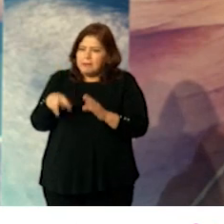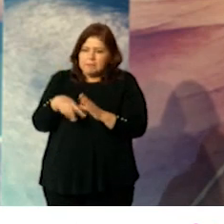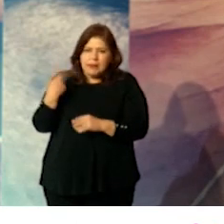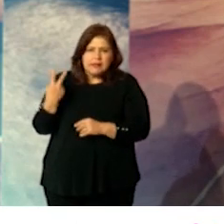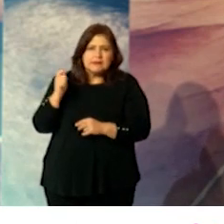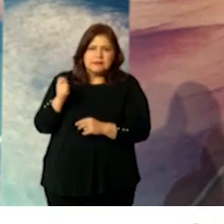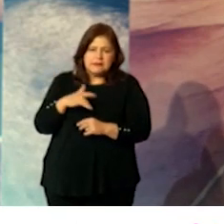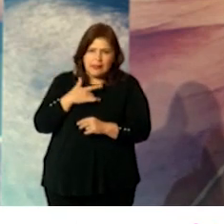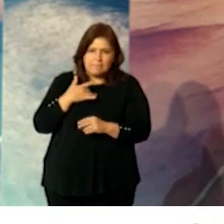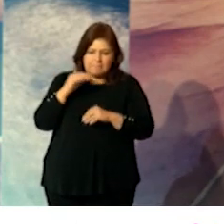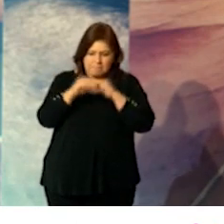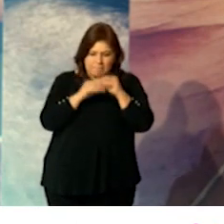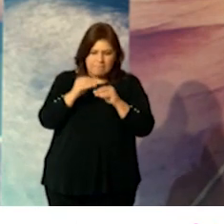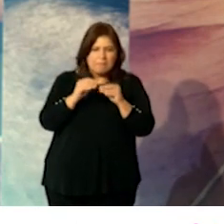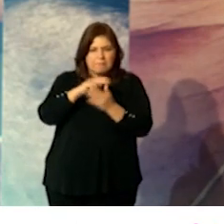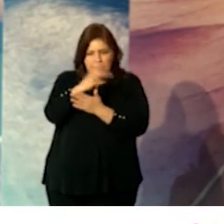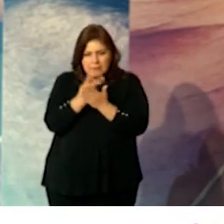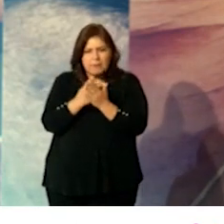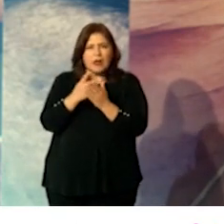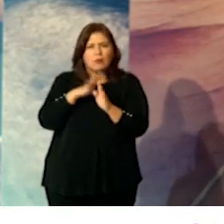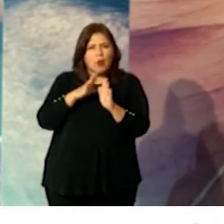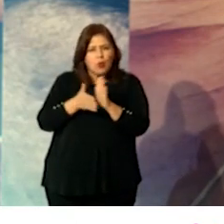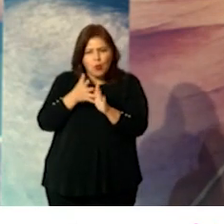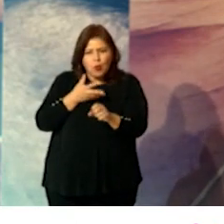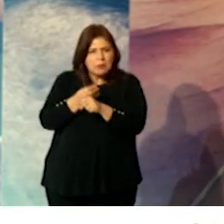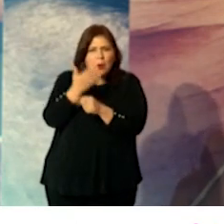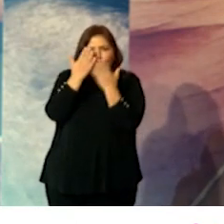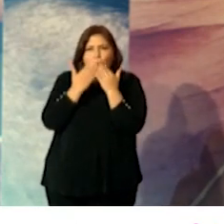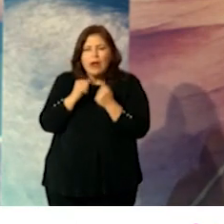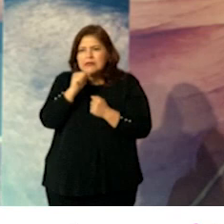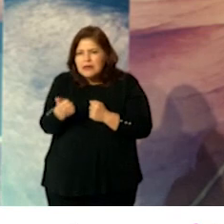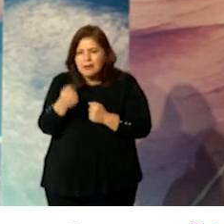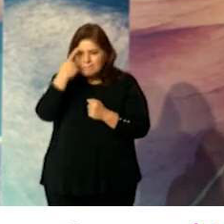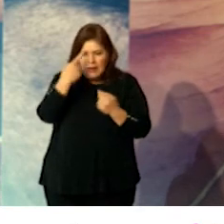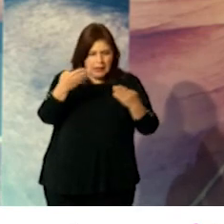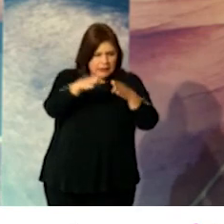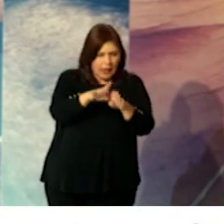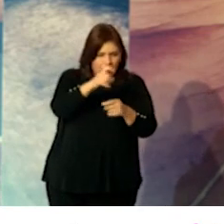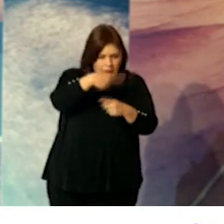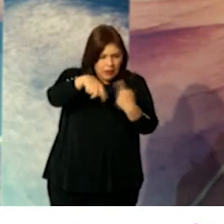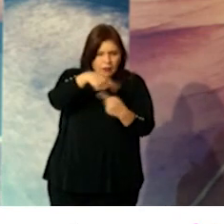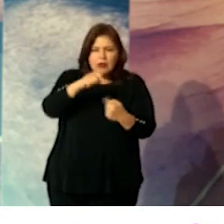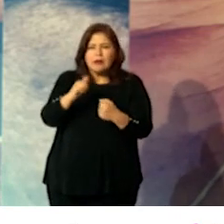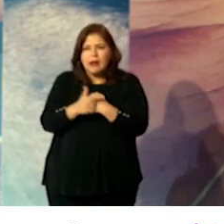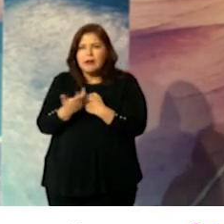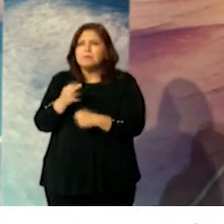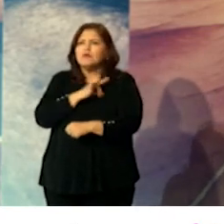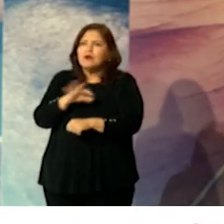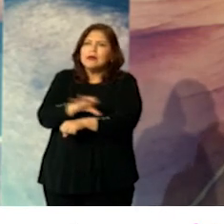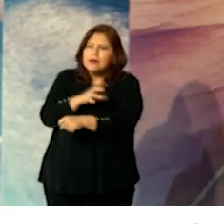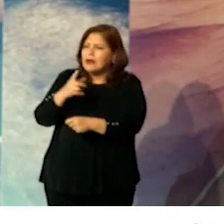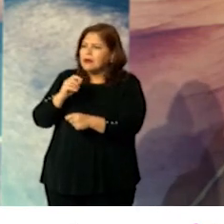de reconstrucción de futuro está súper vacío porque no tienes plan. Para cerrar la termoeléctrica tienes que pensar, primero, ¿cuáles van a ser las energías renovables que vas a